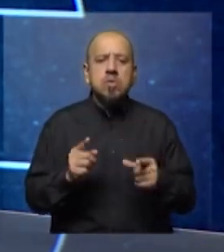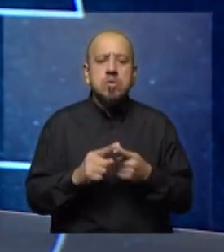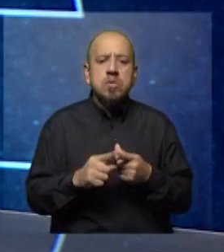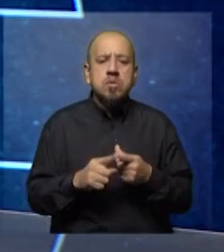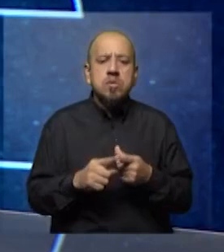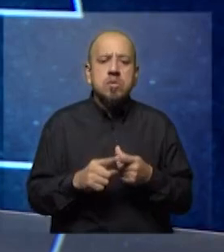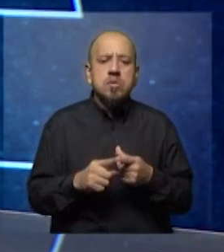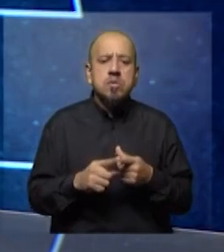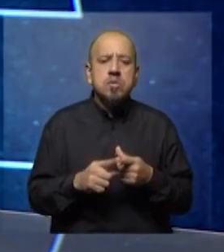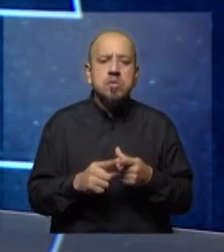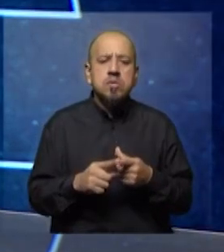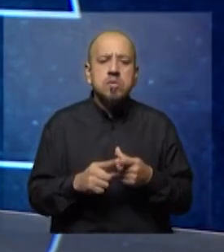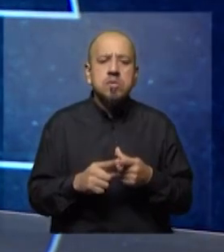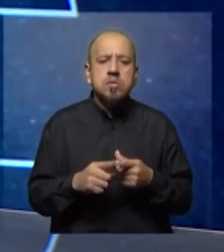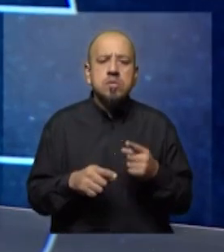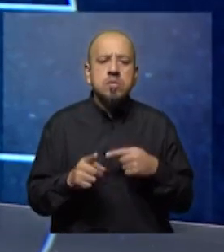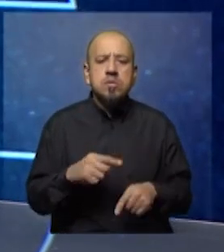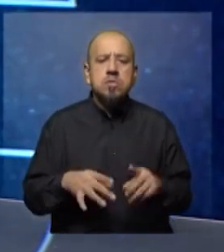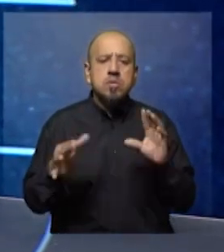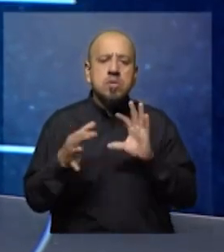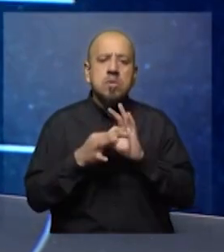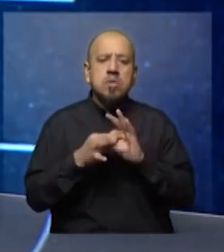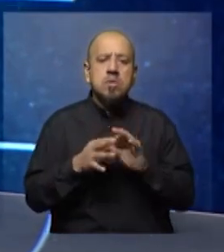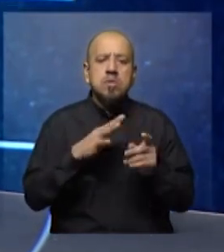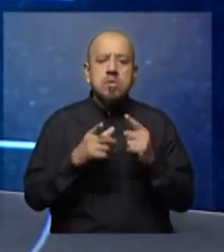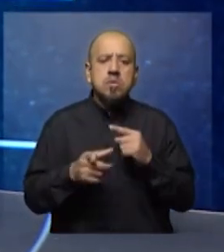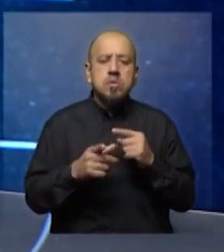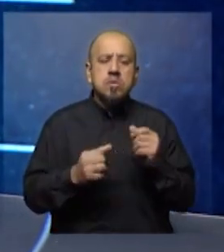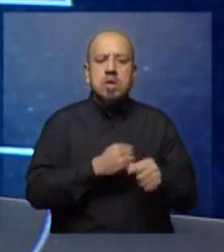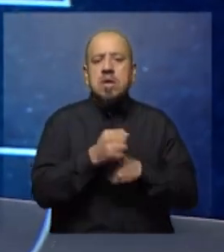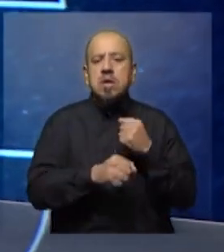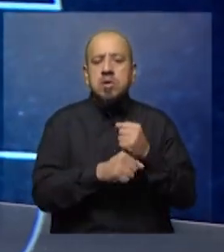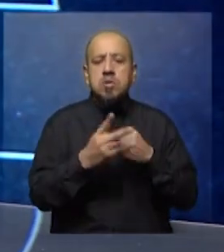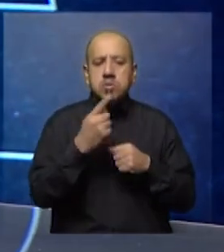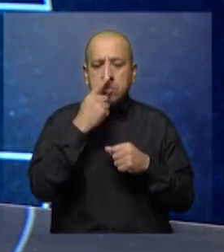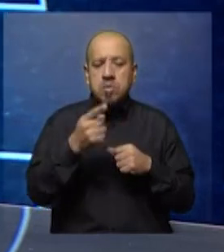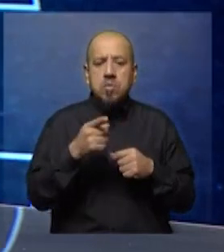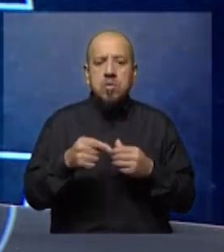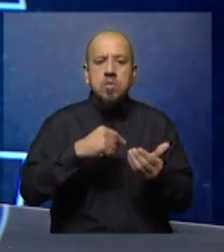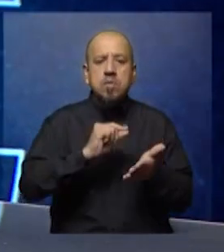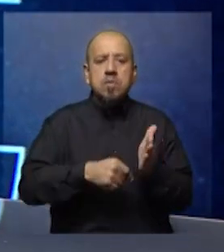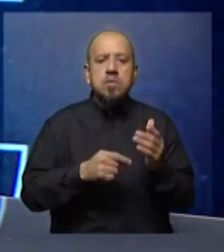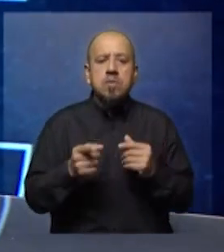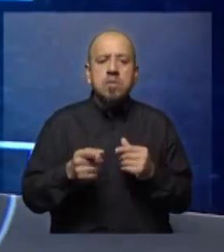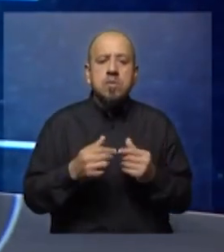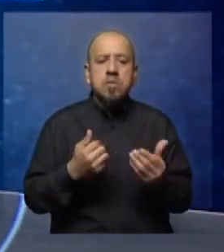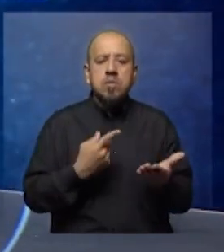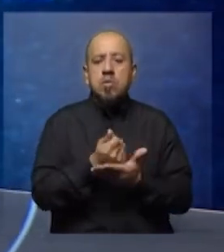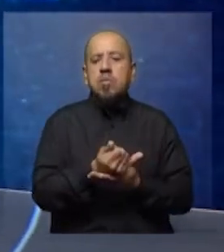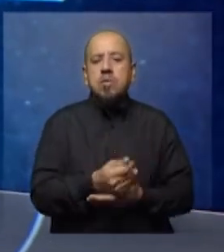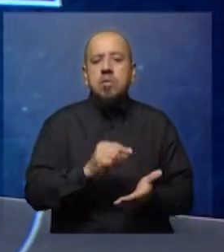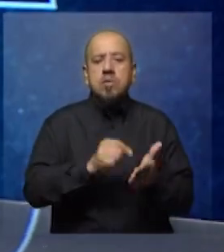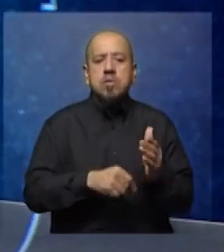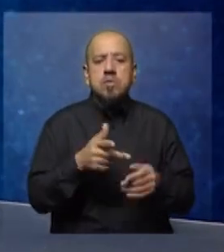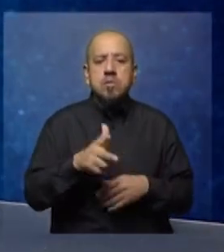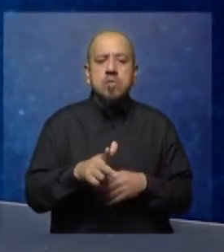entrar Ahora este al vínculo que uno puede tener año 2000 Esto está fechado cuando firmaba no cuando compraba los libros y lo firmaba